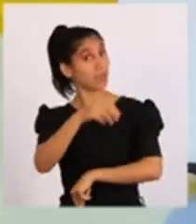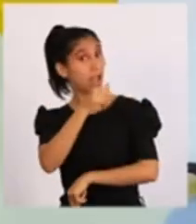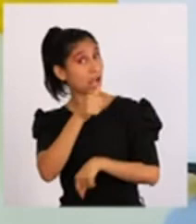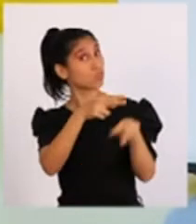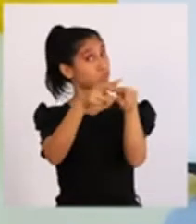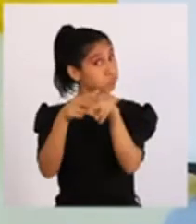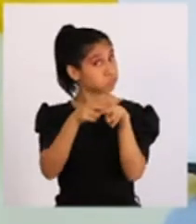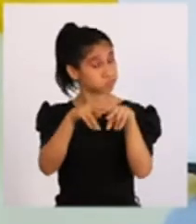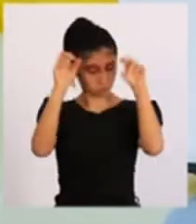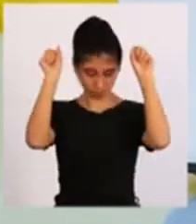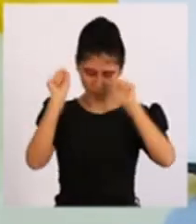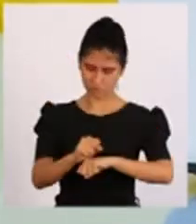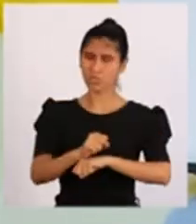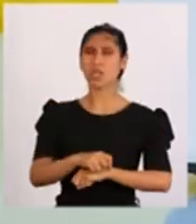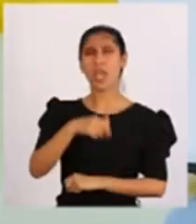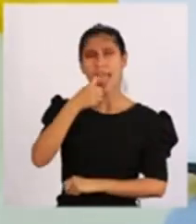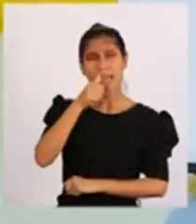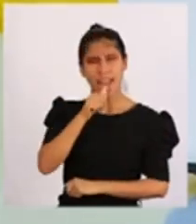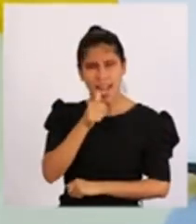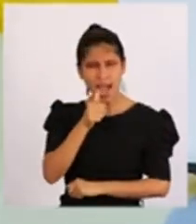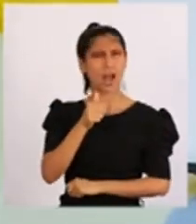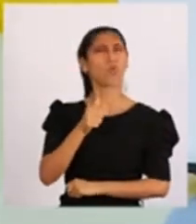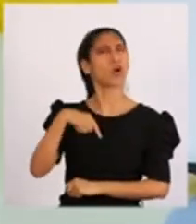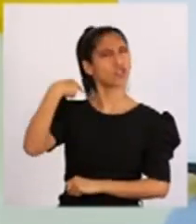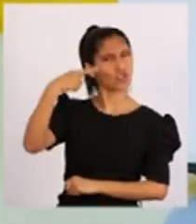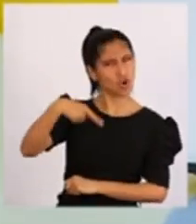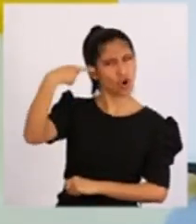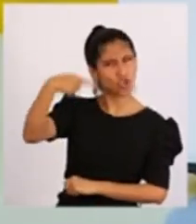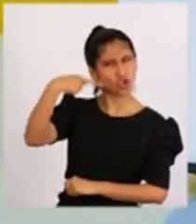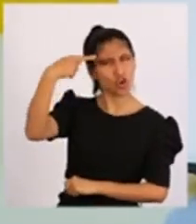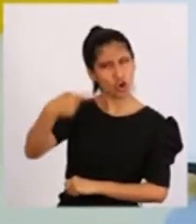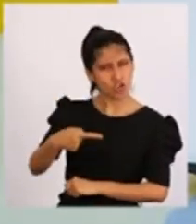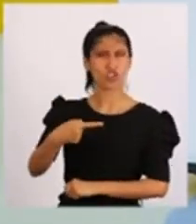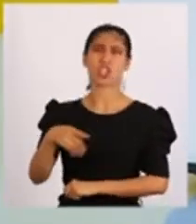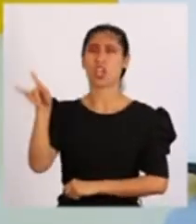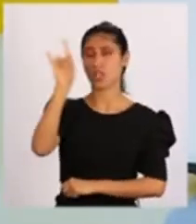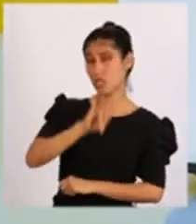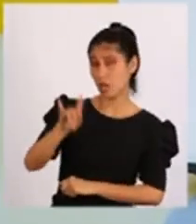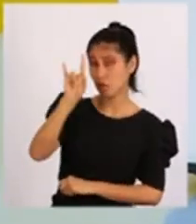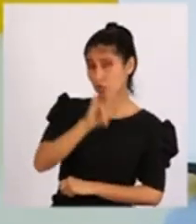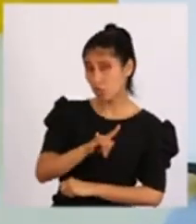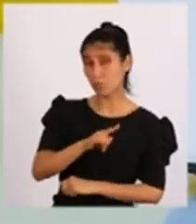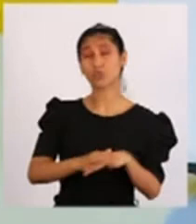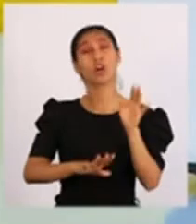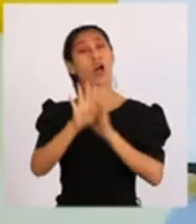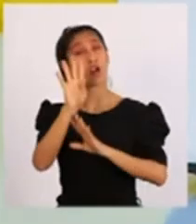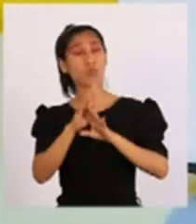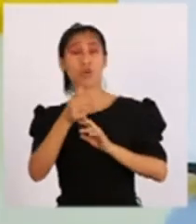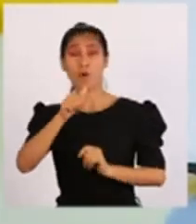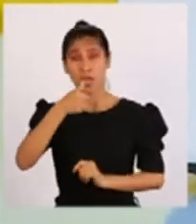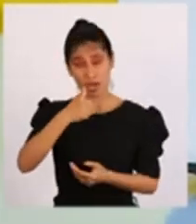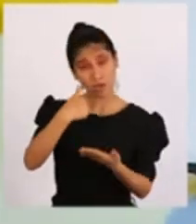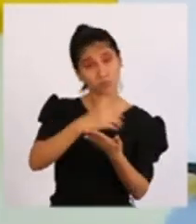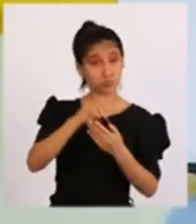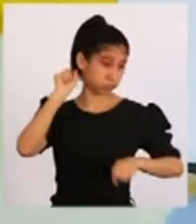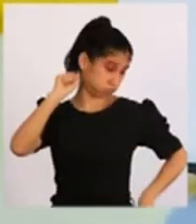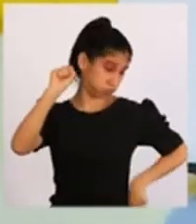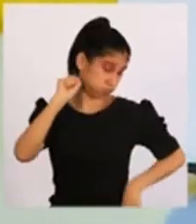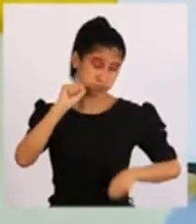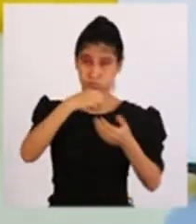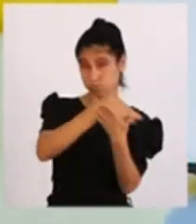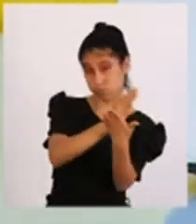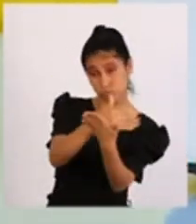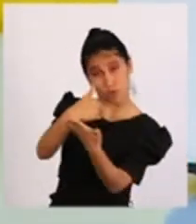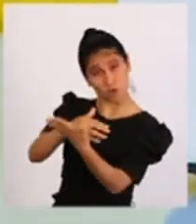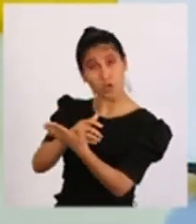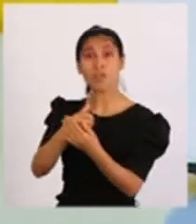sí. La utilizamos en nuestro día a día. Bien sea para hidratarnos, para cocinar y para